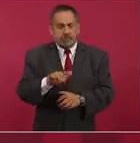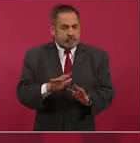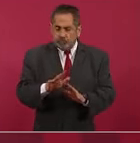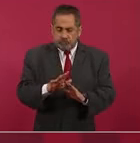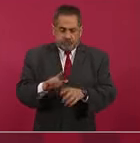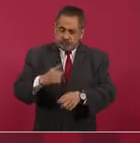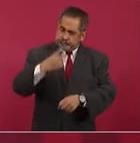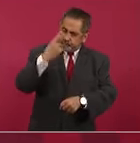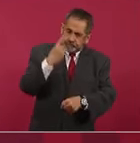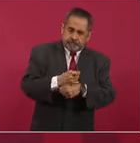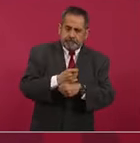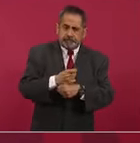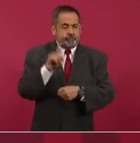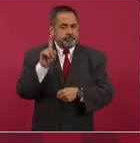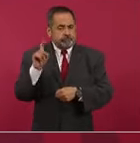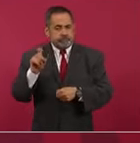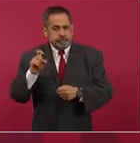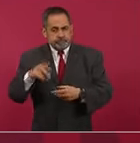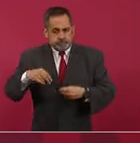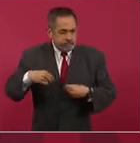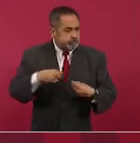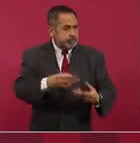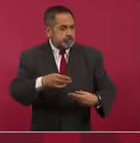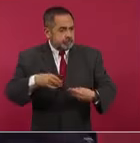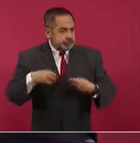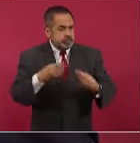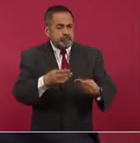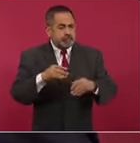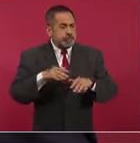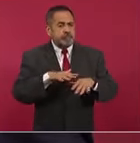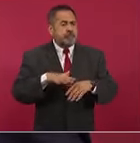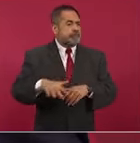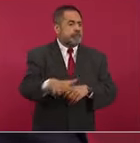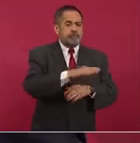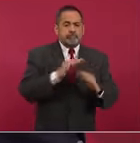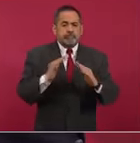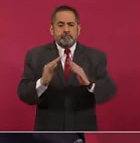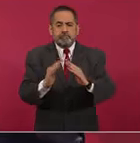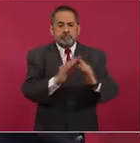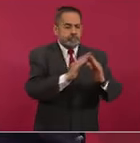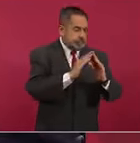poner por delante el abasto del agua a los domicilios,